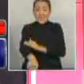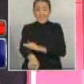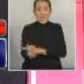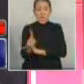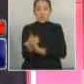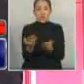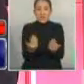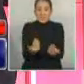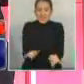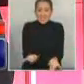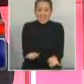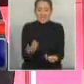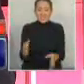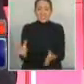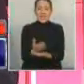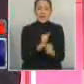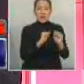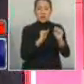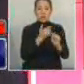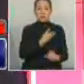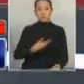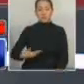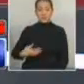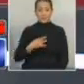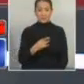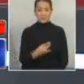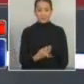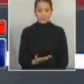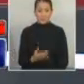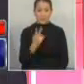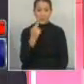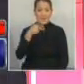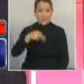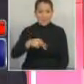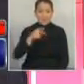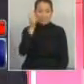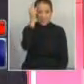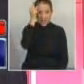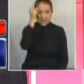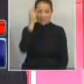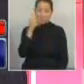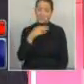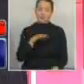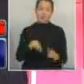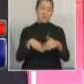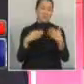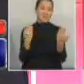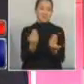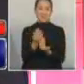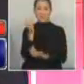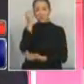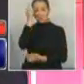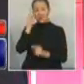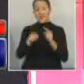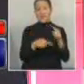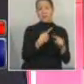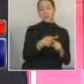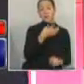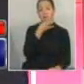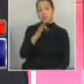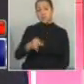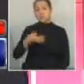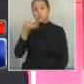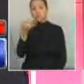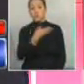¿cierto? Uh-huh. Ganó una elección presidencial. ¿Y RN lo sabe, cree usted? RN lo sabe absolutamente, lo ha dicho su futuro